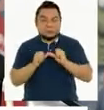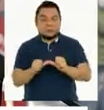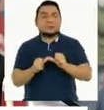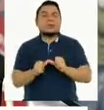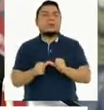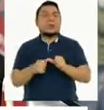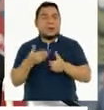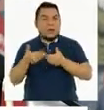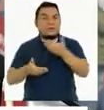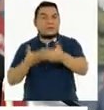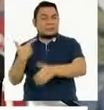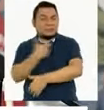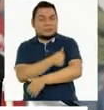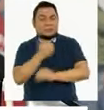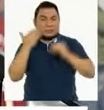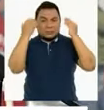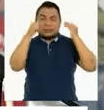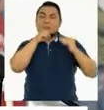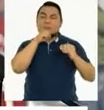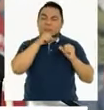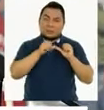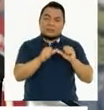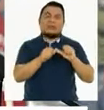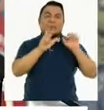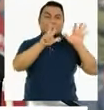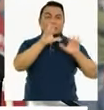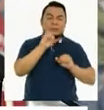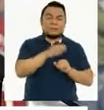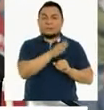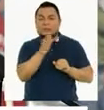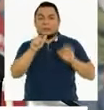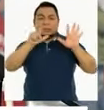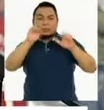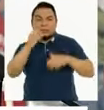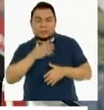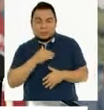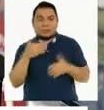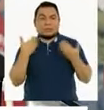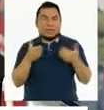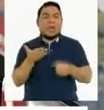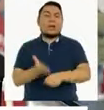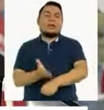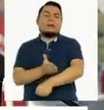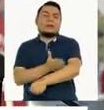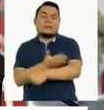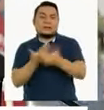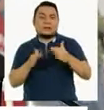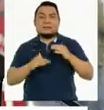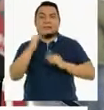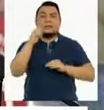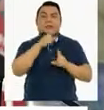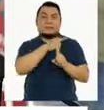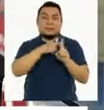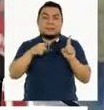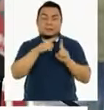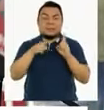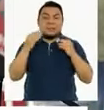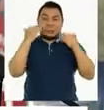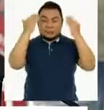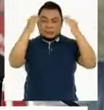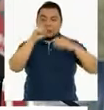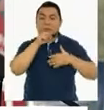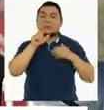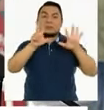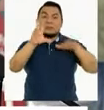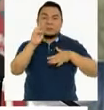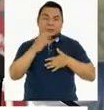con la vacunación de adultos mayores entre 80 y 70 años. Ya tenemos un avance de más de la mitad de los adultos mayores